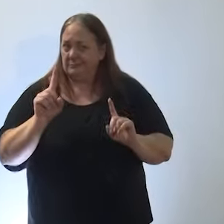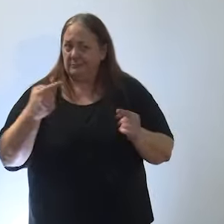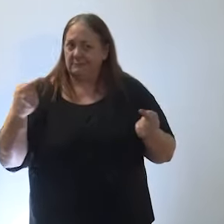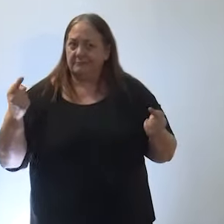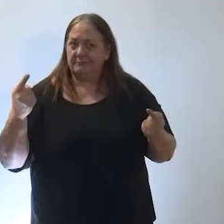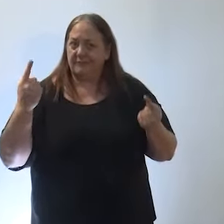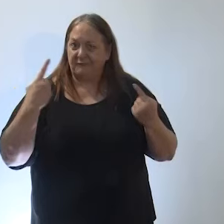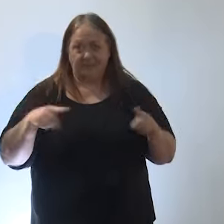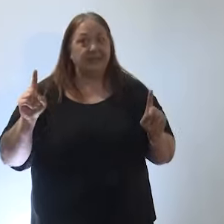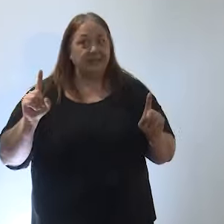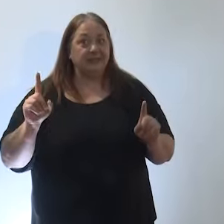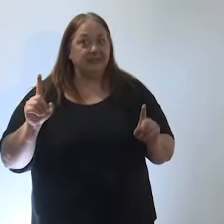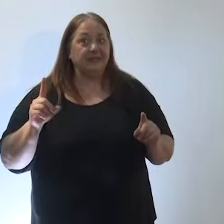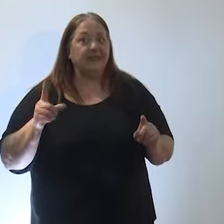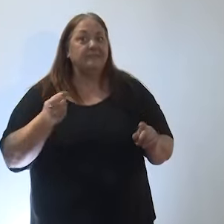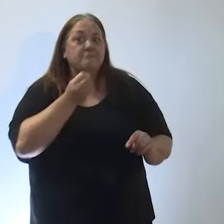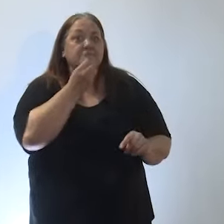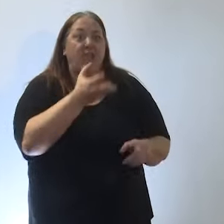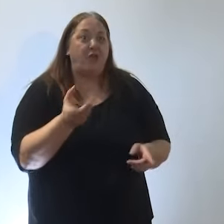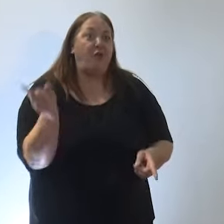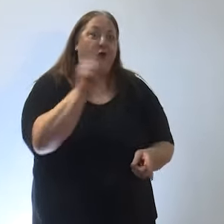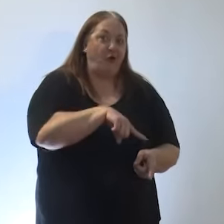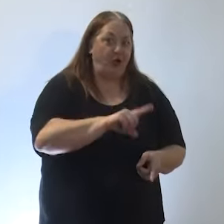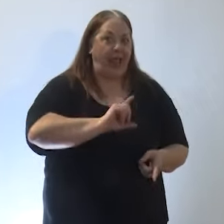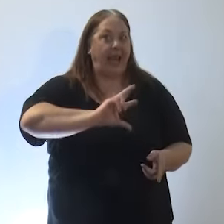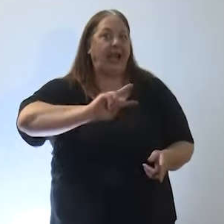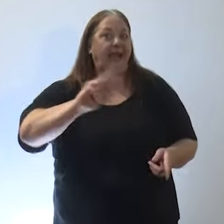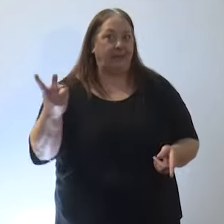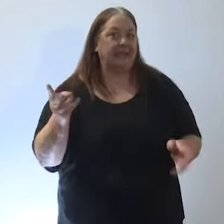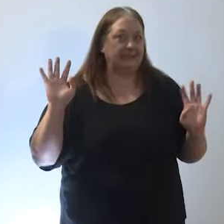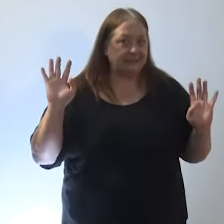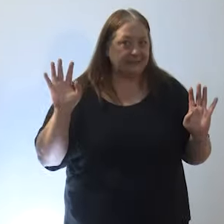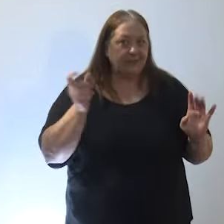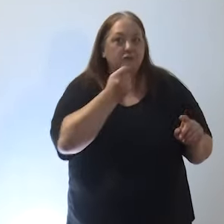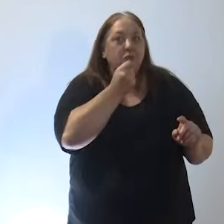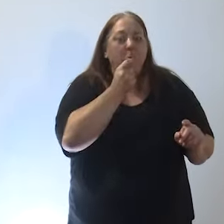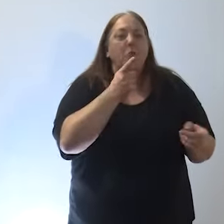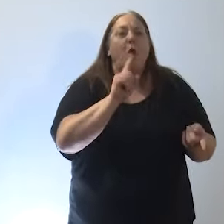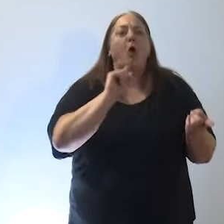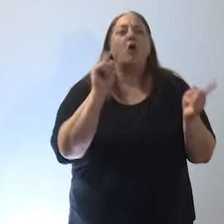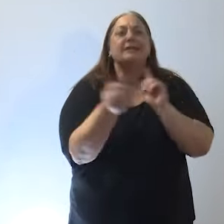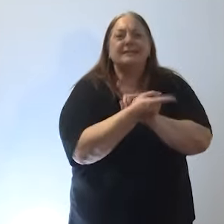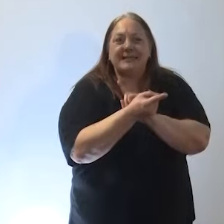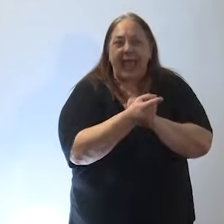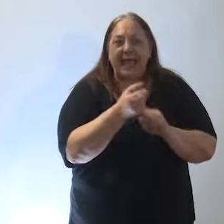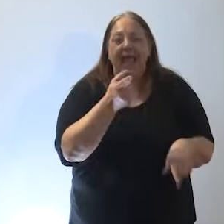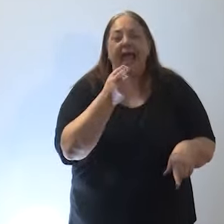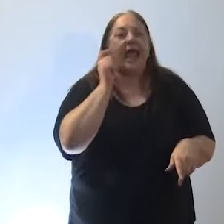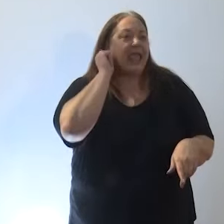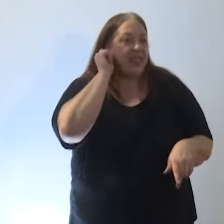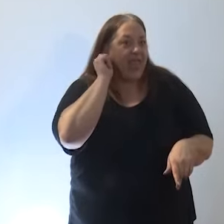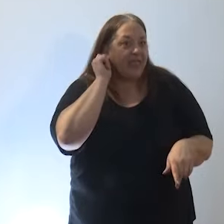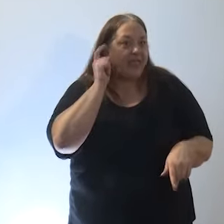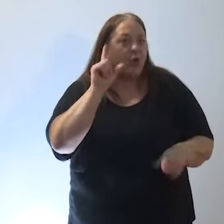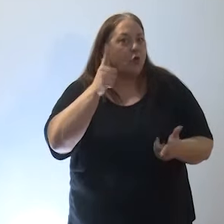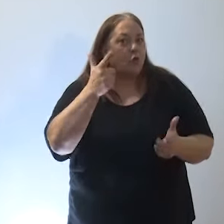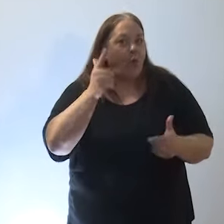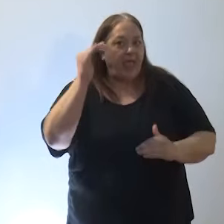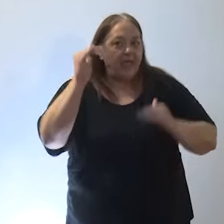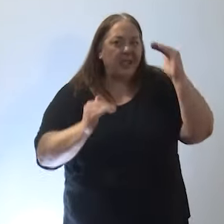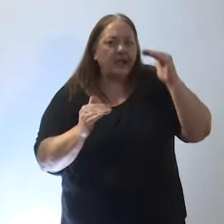cuando uno saca el efecto de la edad por ejemplo no hay incidencia o sea lo que llama la atención es como